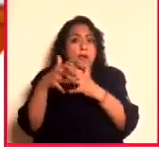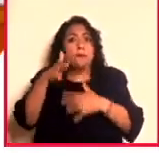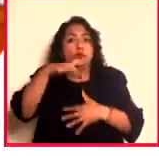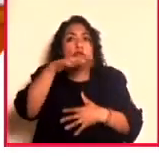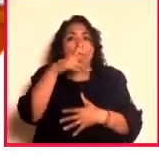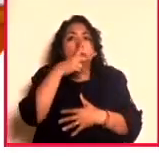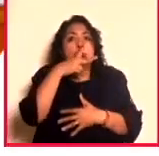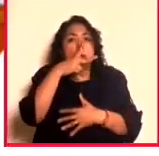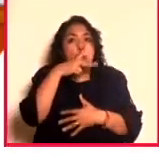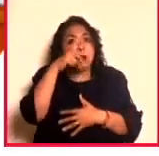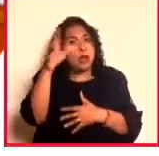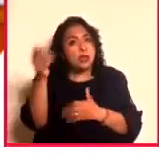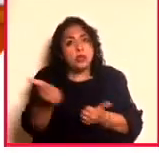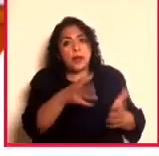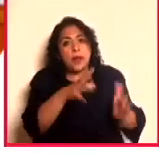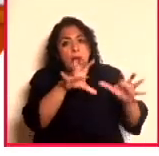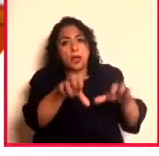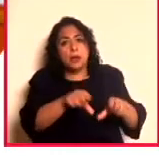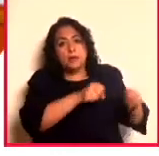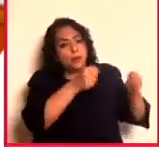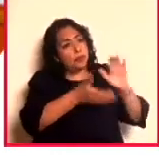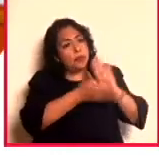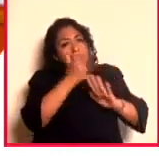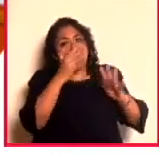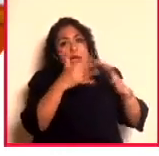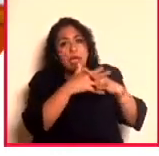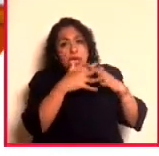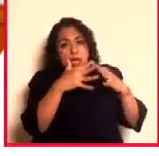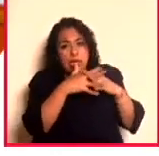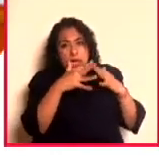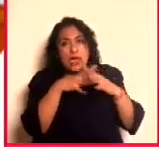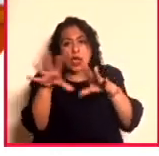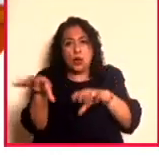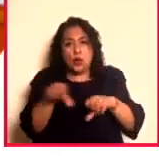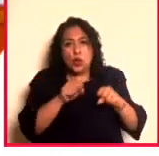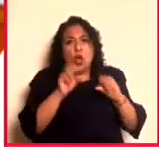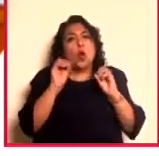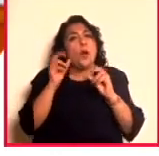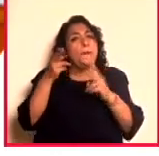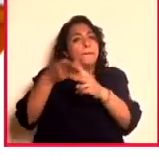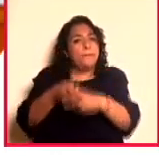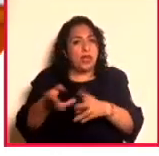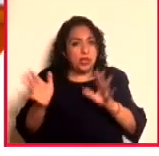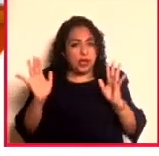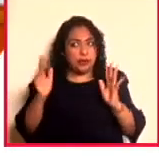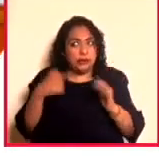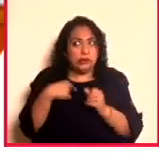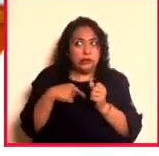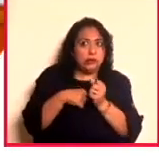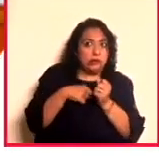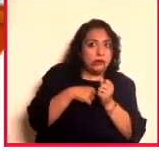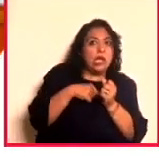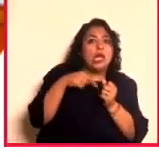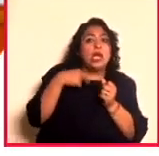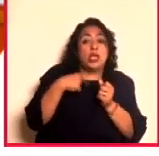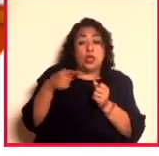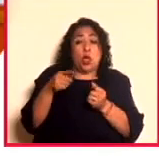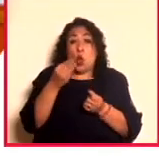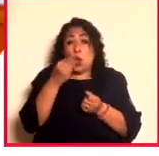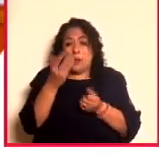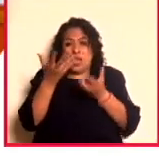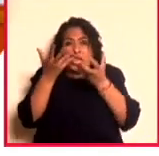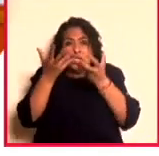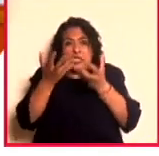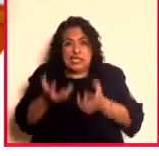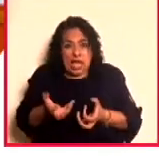para llevárselos a la guerra, se los llevaban o los mataban. Entonces pues se tenían que esconder, ellos hacían sus secados, y al hacer sus